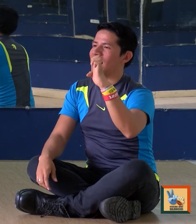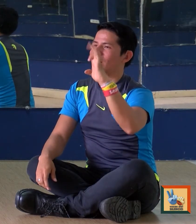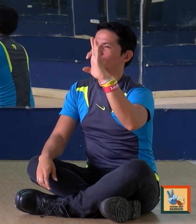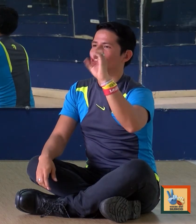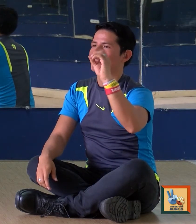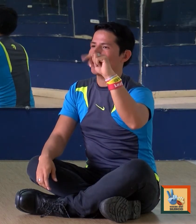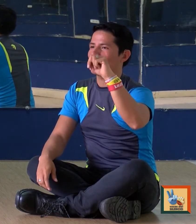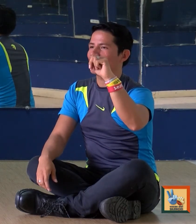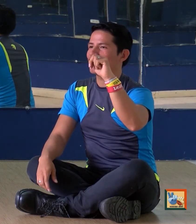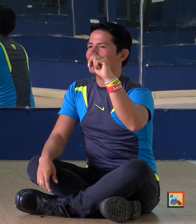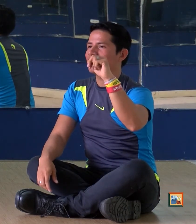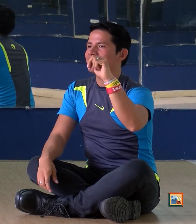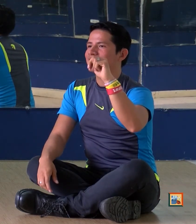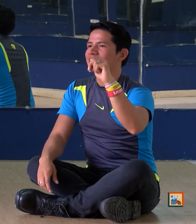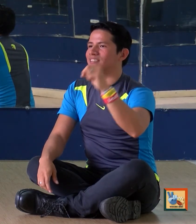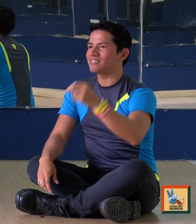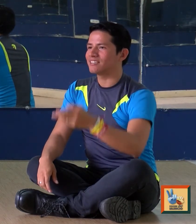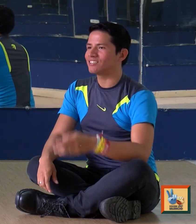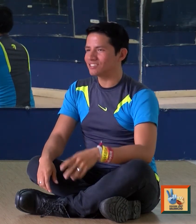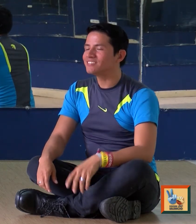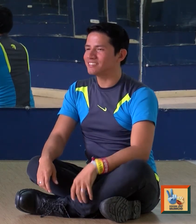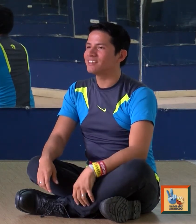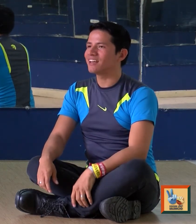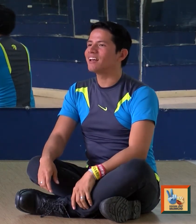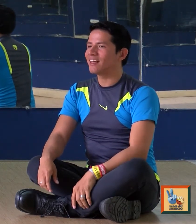Recuerdo también participé en la Teletón.